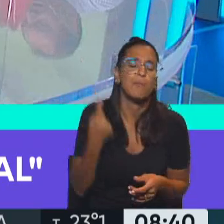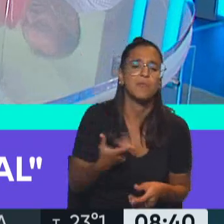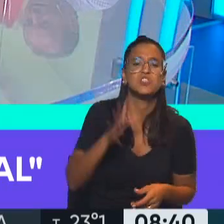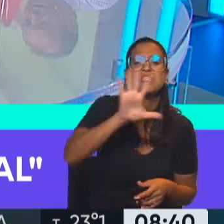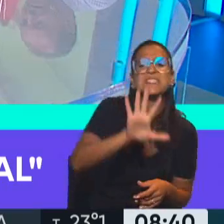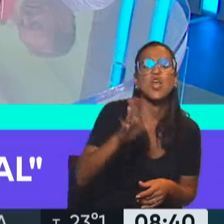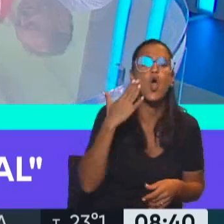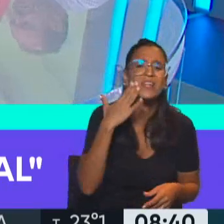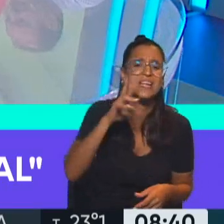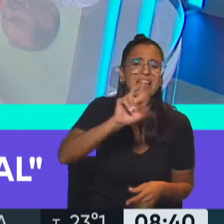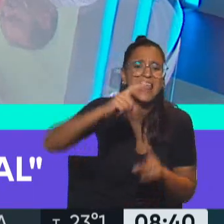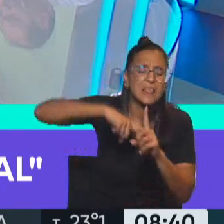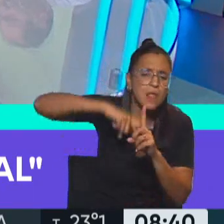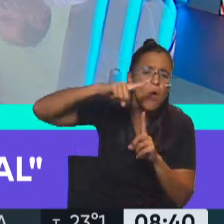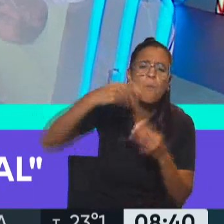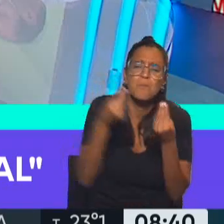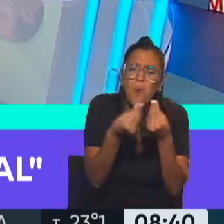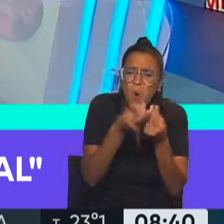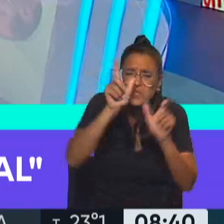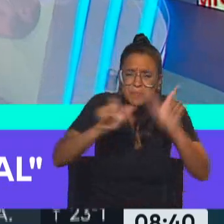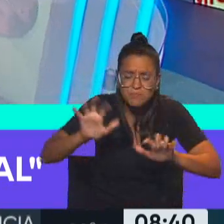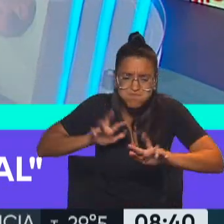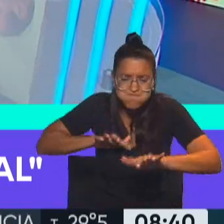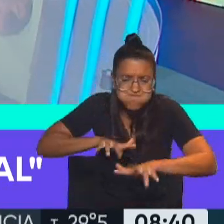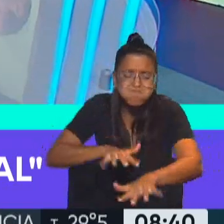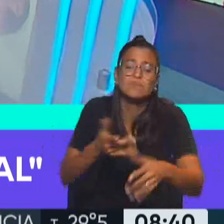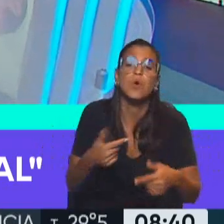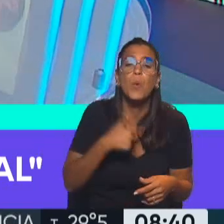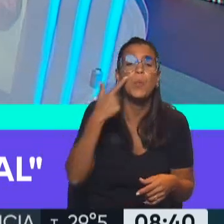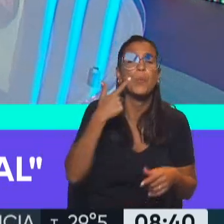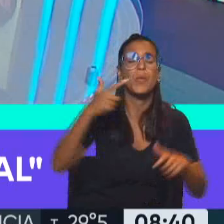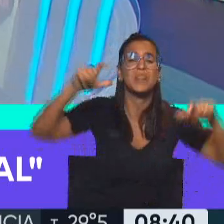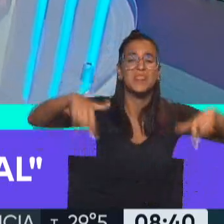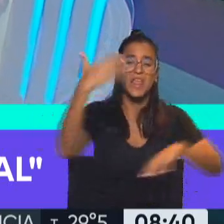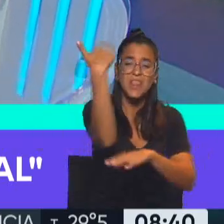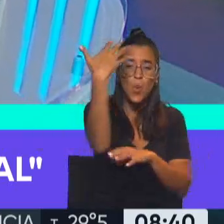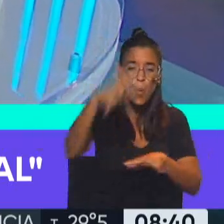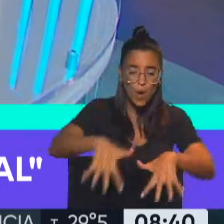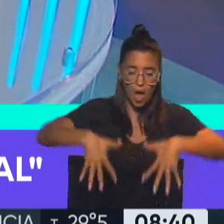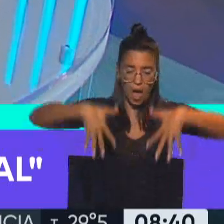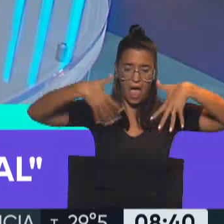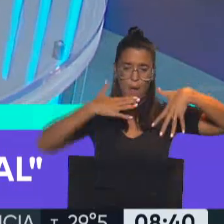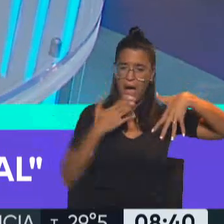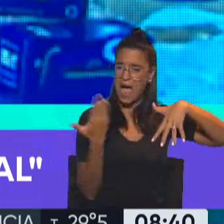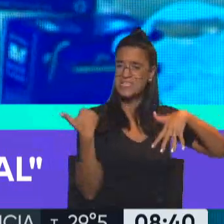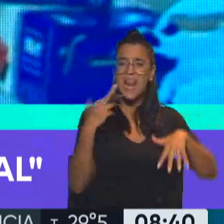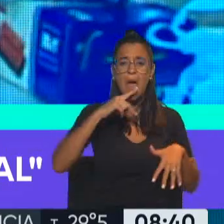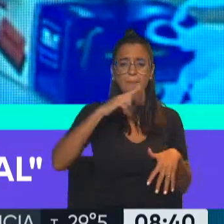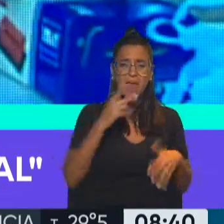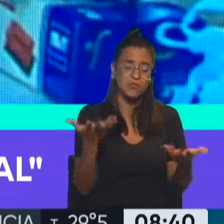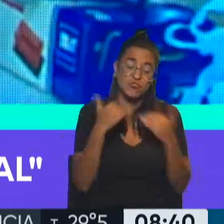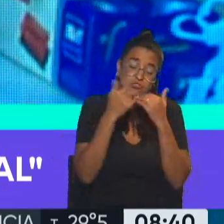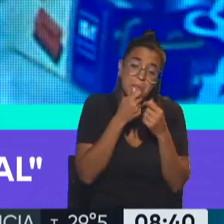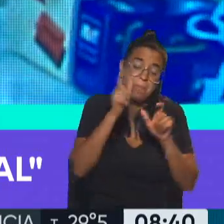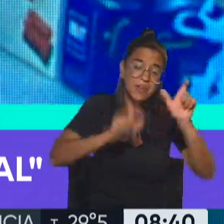30 grados de calor, miles de personas entrando. ¿Viste la cancha de Boca, la tribuna de Boca ayer en La Plata? Había, no sé cuánta gente entrará en